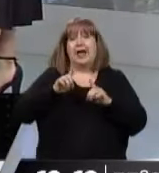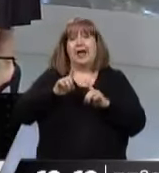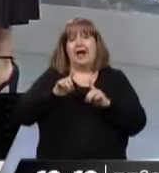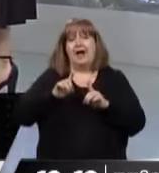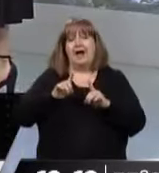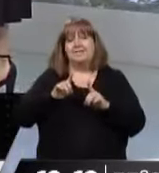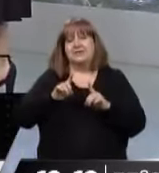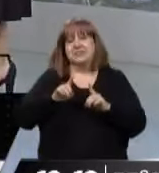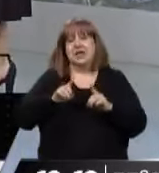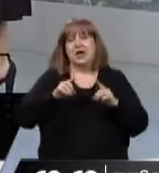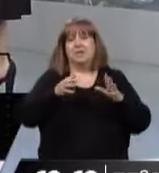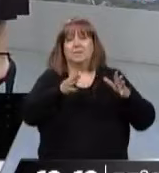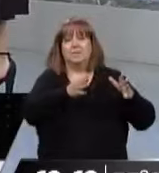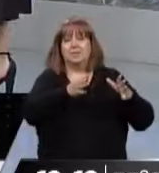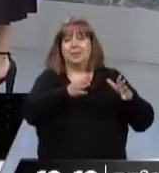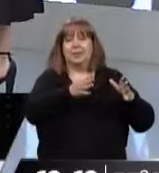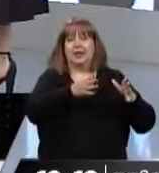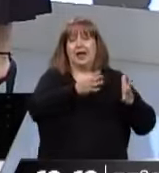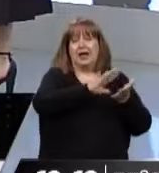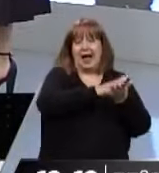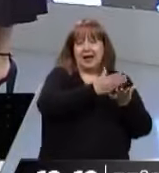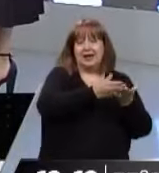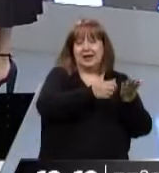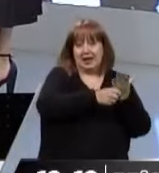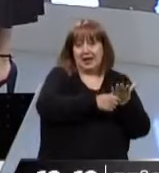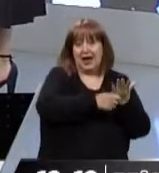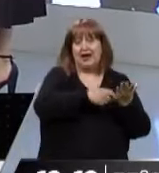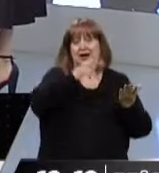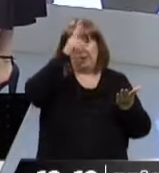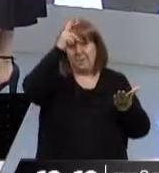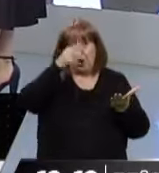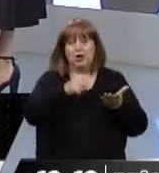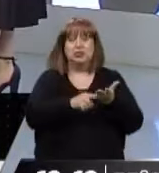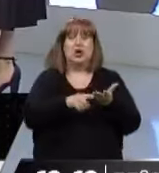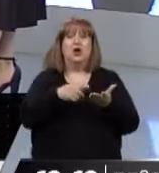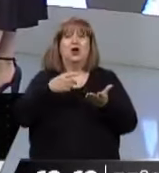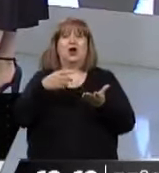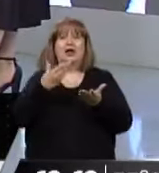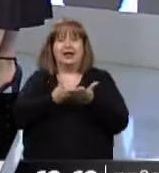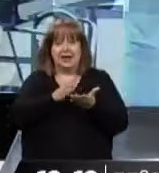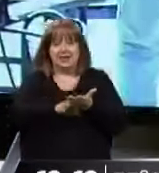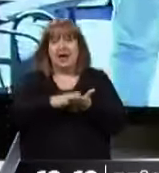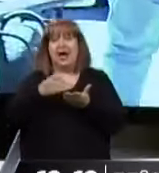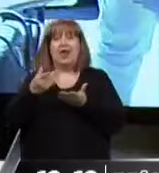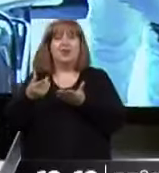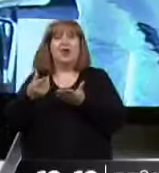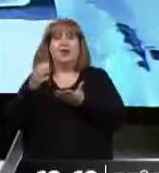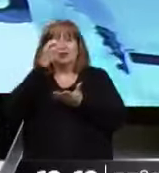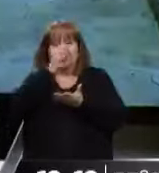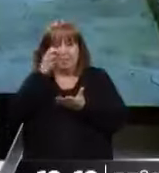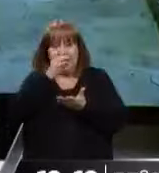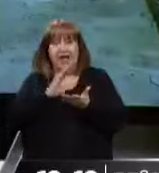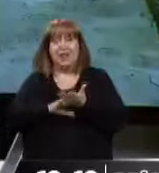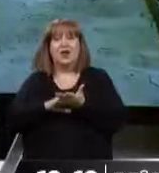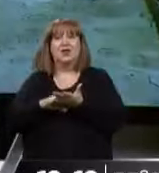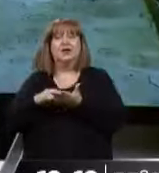variopinta. Claro. Tenía las carnes de vaca, las de cerdo, el pollo y las verduras asadas. Sí. Está todo caro. Salvo el pollo que se mantuvo un